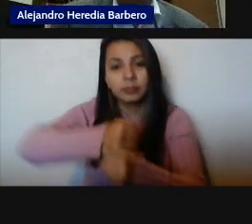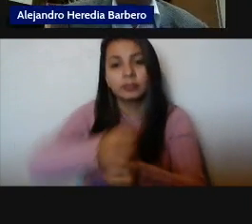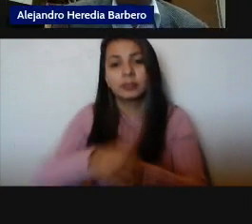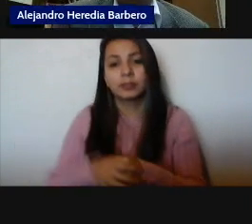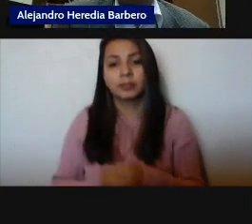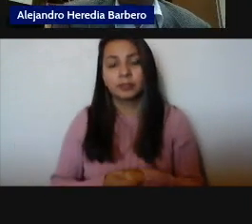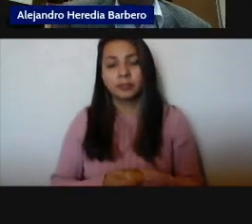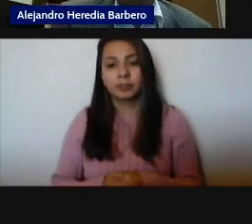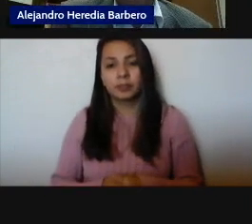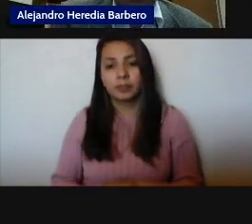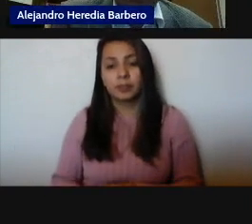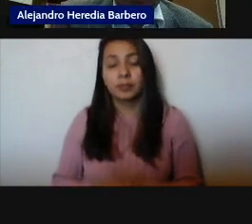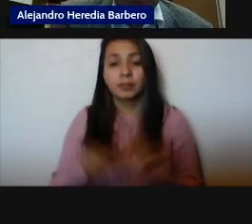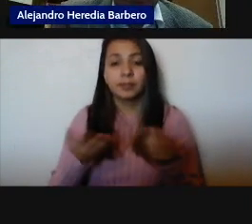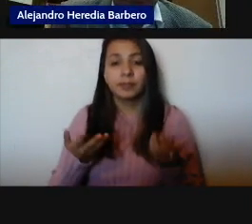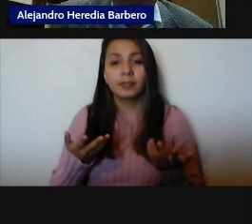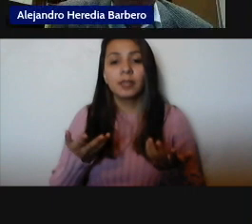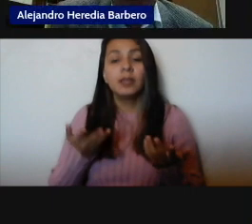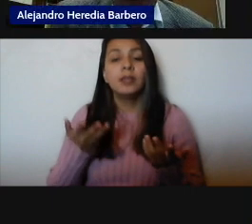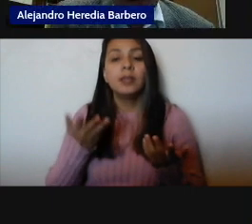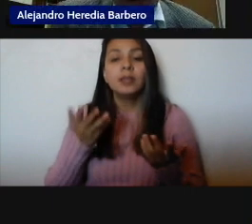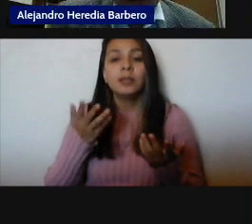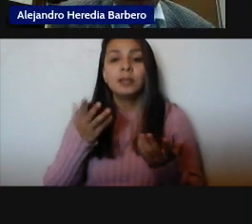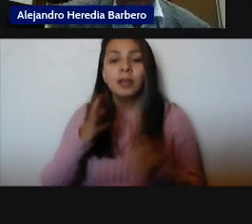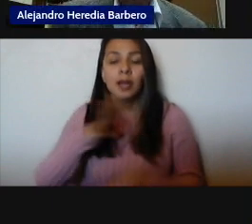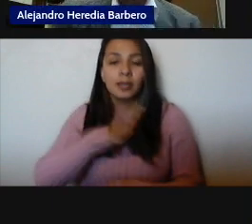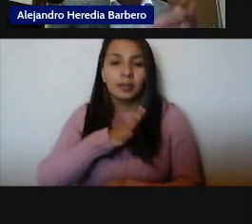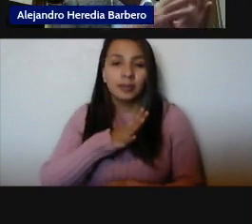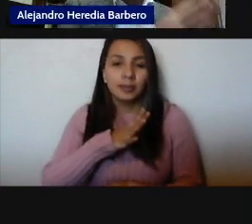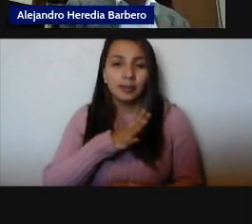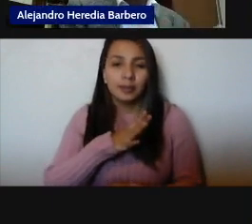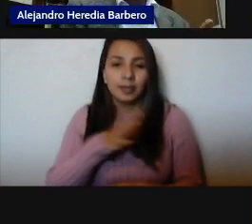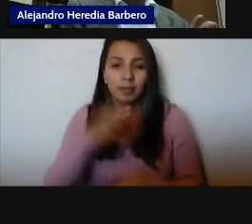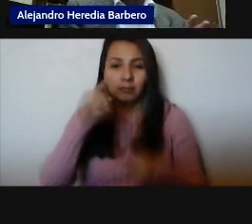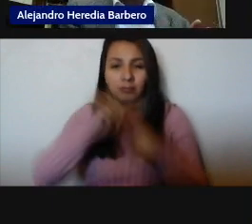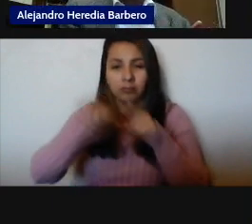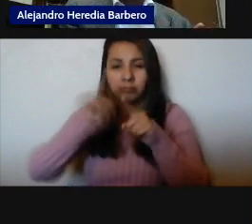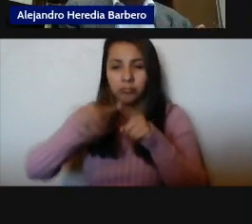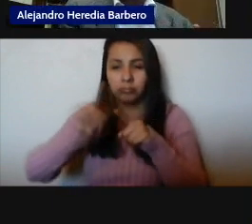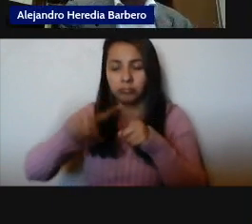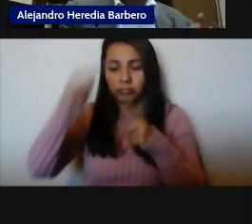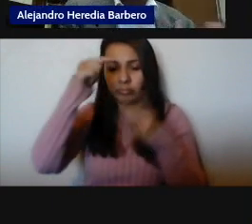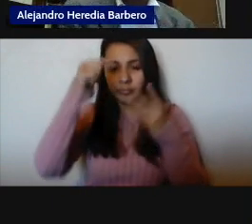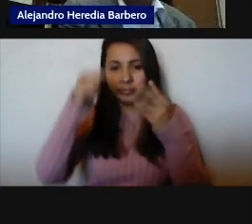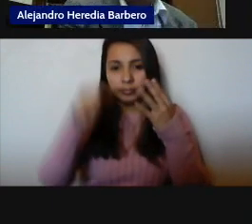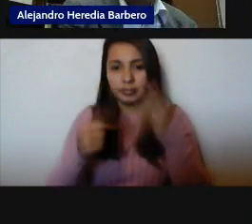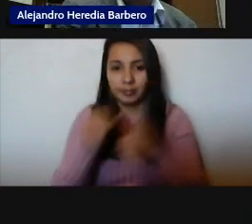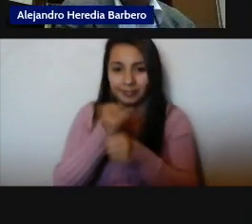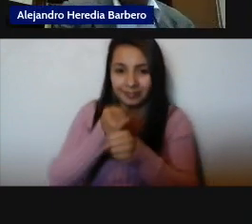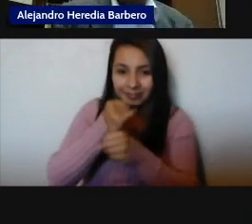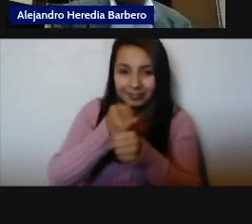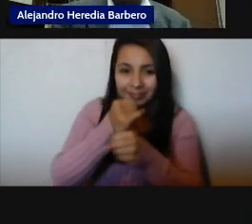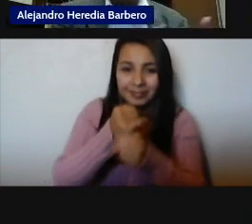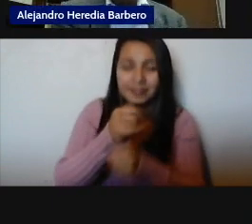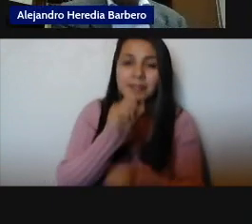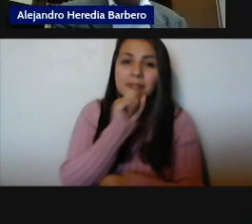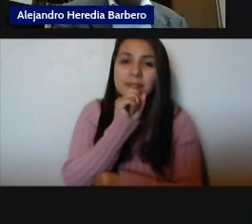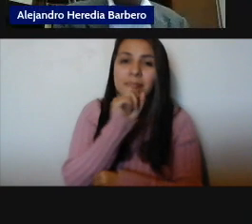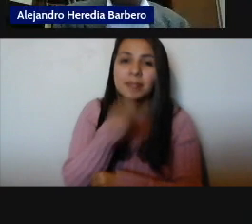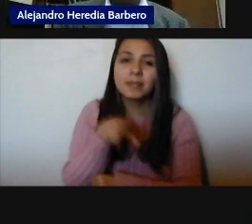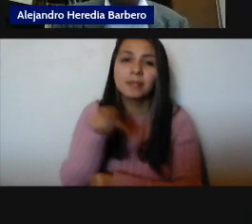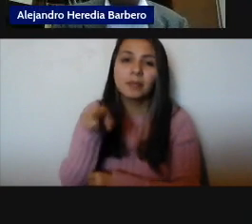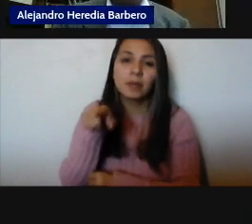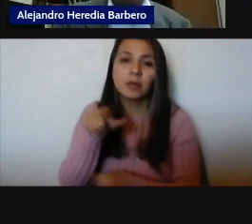nosotros a las líneas de investigación. Entonces, una de las grandes variantes que hay en la investigación científica